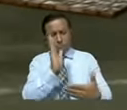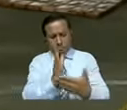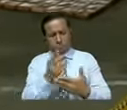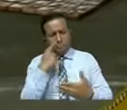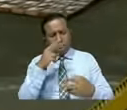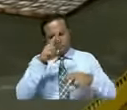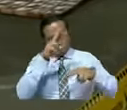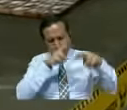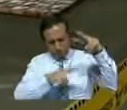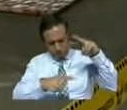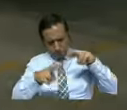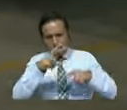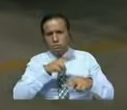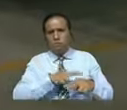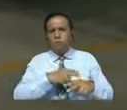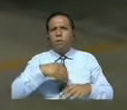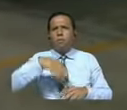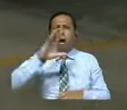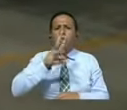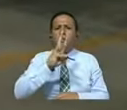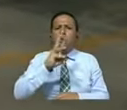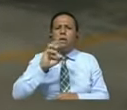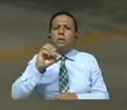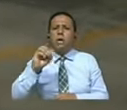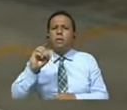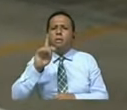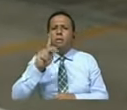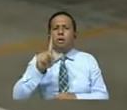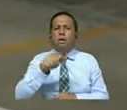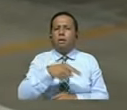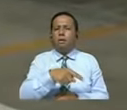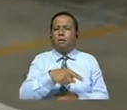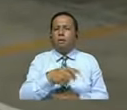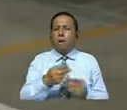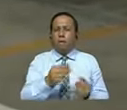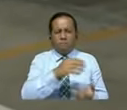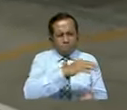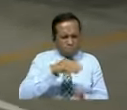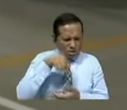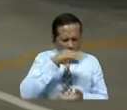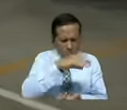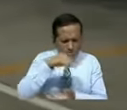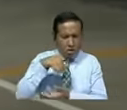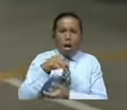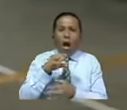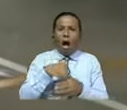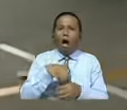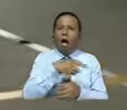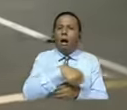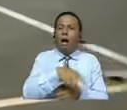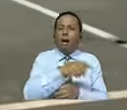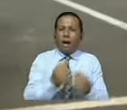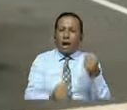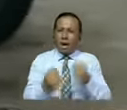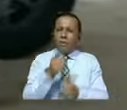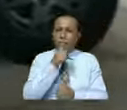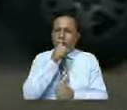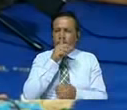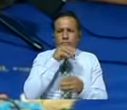se capturaron en un mismo día y con poco tiempo de diferencia en 2 vehículos en los que se acondicionaron espacios para camuflar la